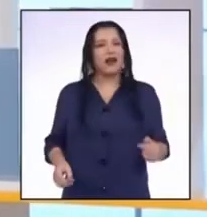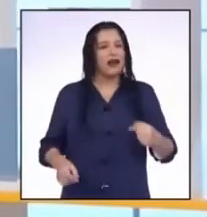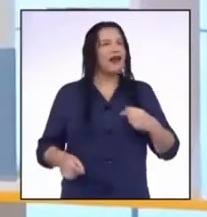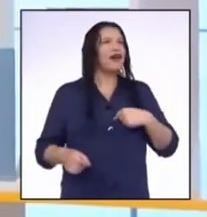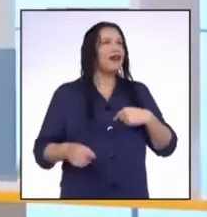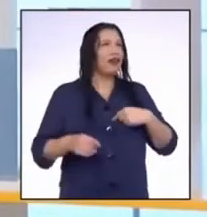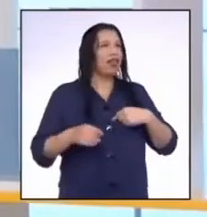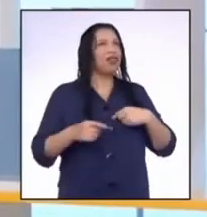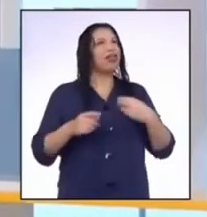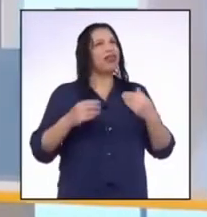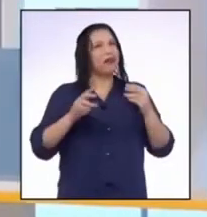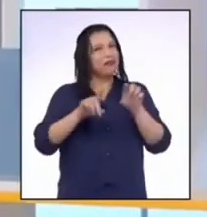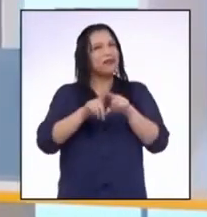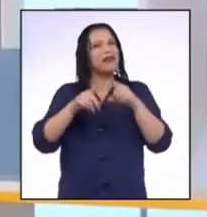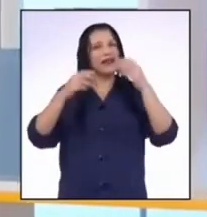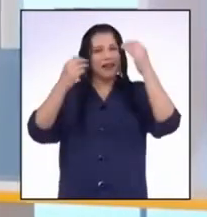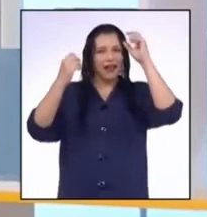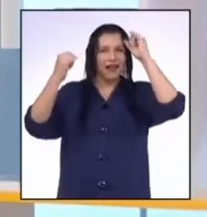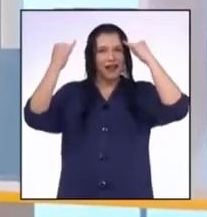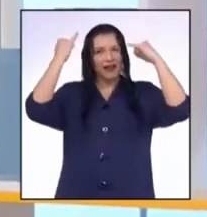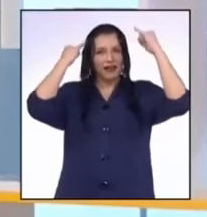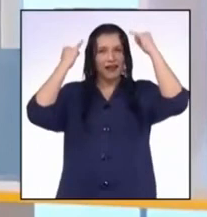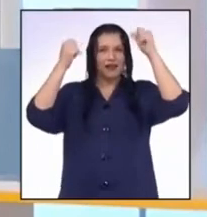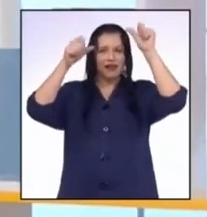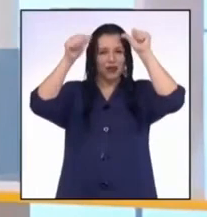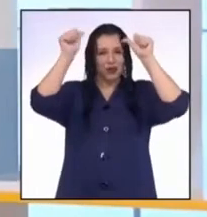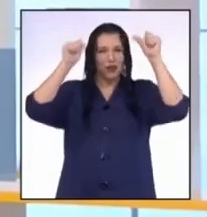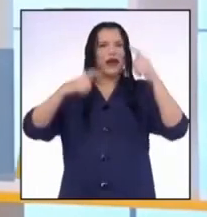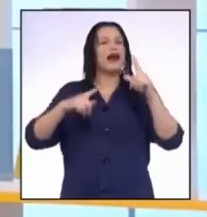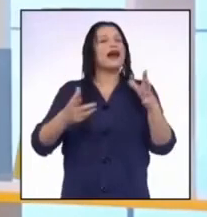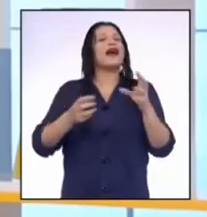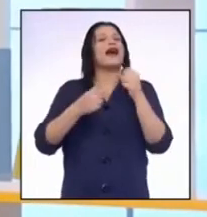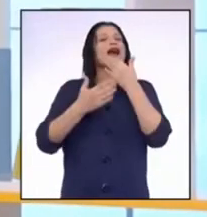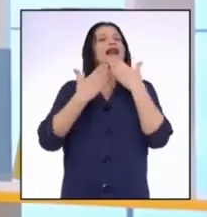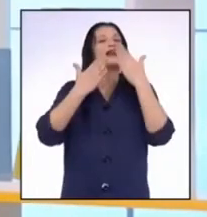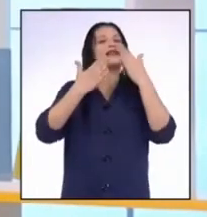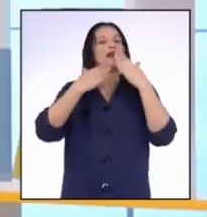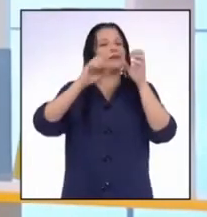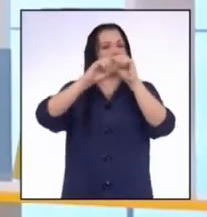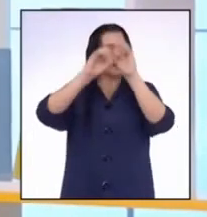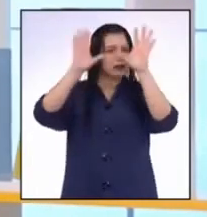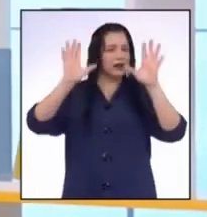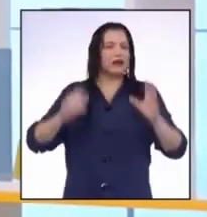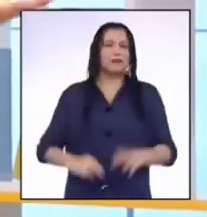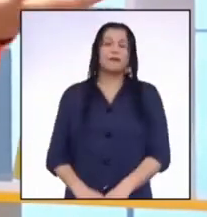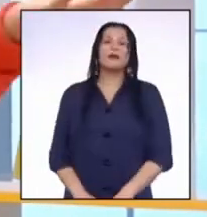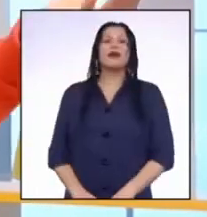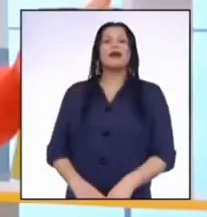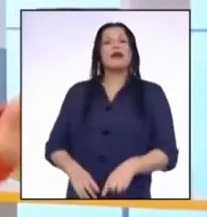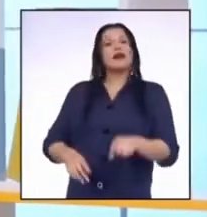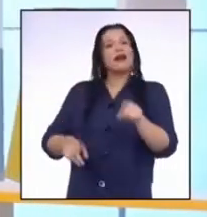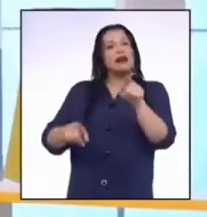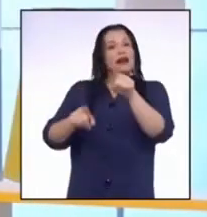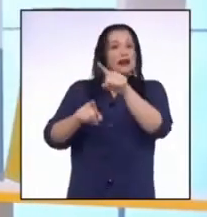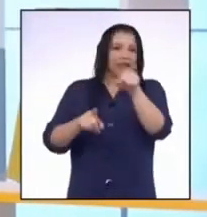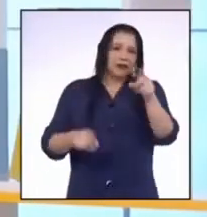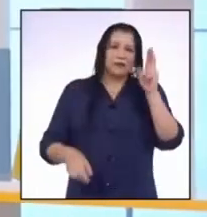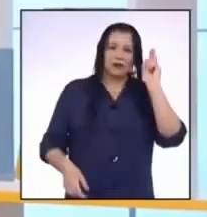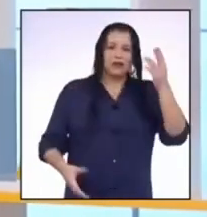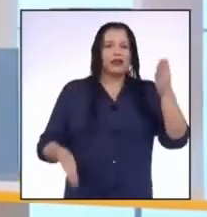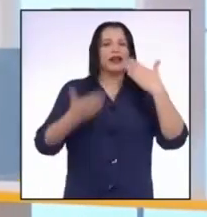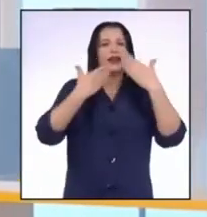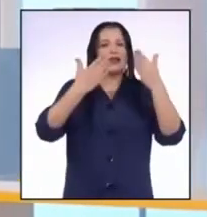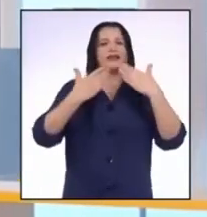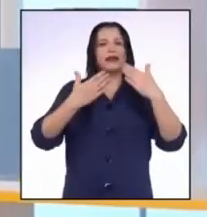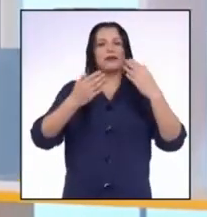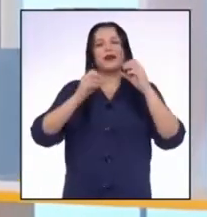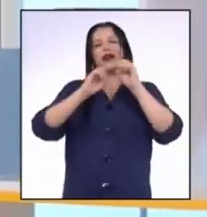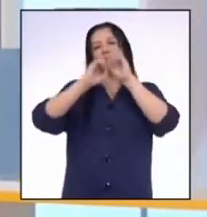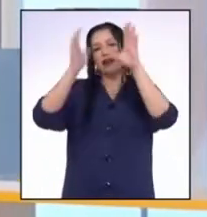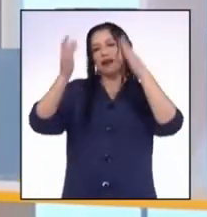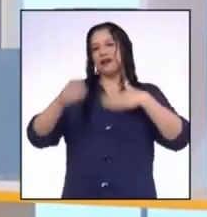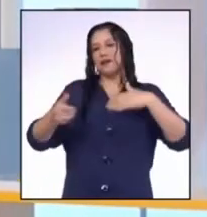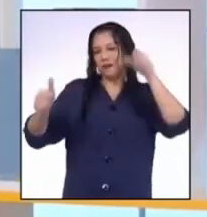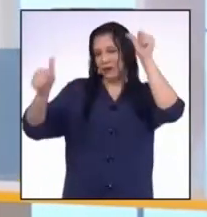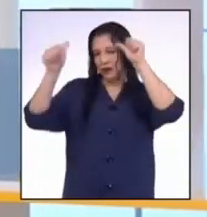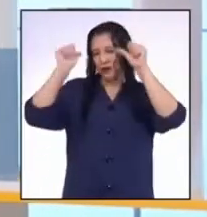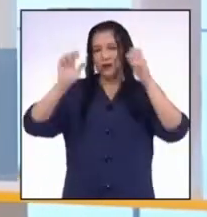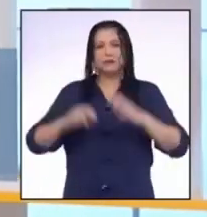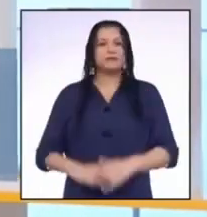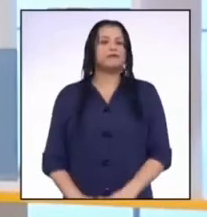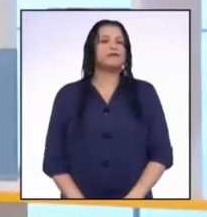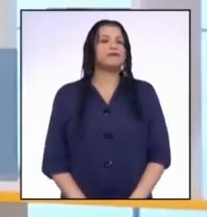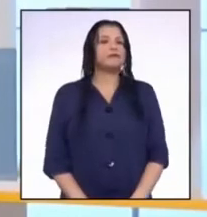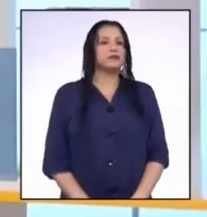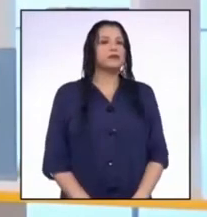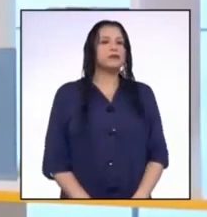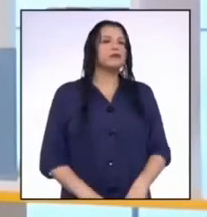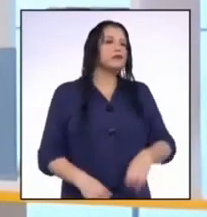tenía esa duda. Muchas gracias, Miriam, por ayudarme a aclararla. Y también a usted, obviamente, profesora Betsy. Bueno,